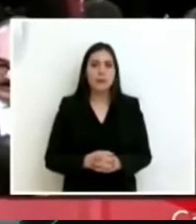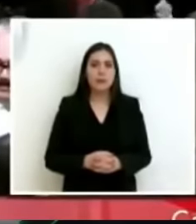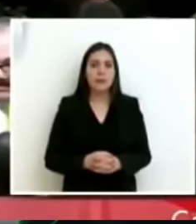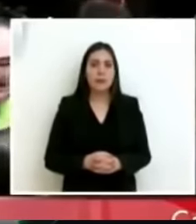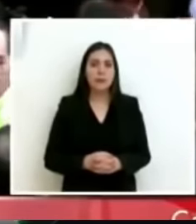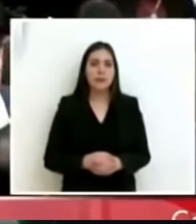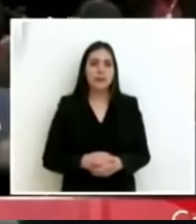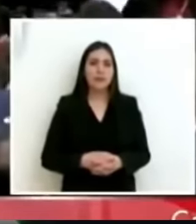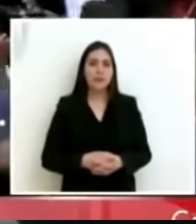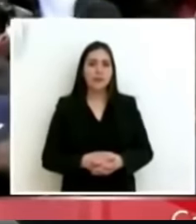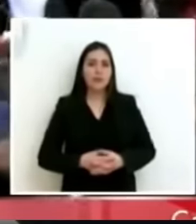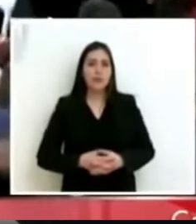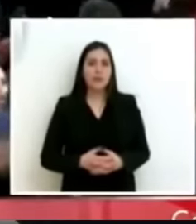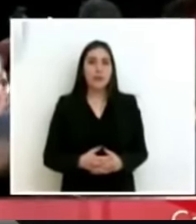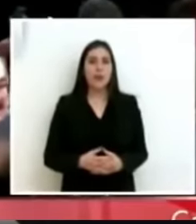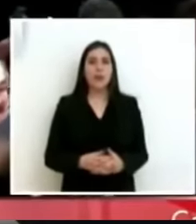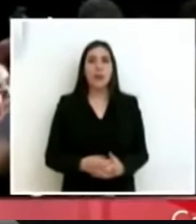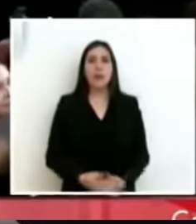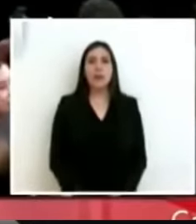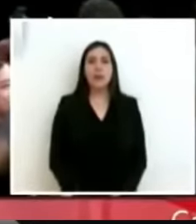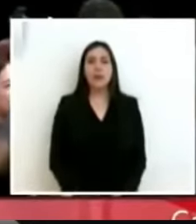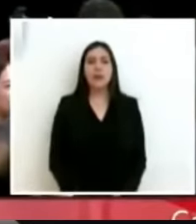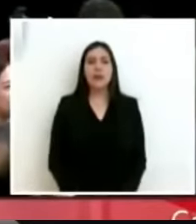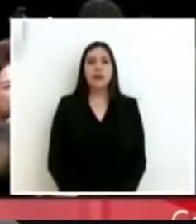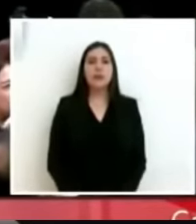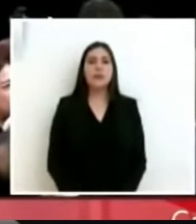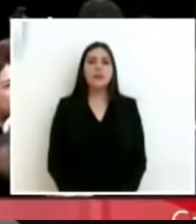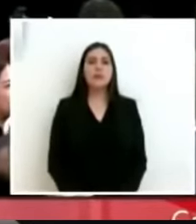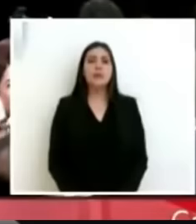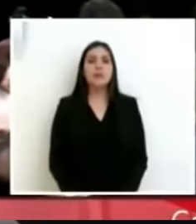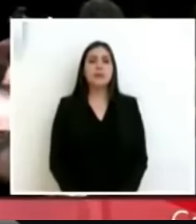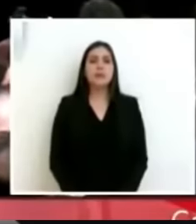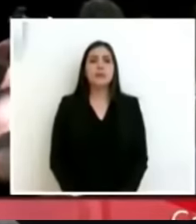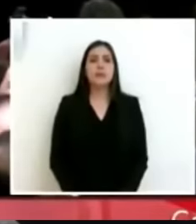llama el senador de Chiapas? Belisario, ¿no?